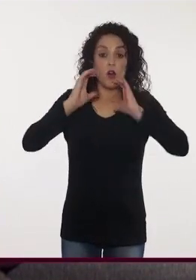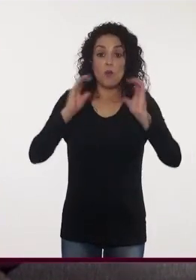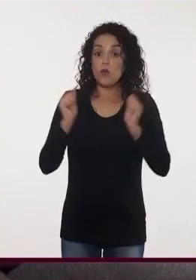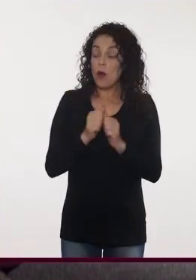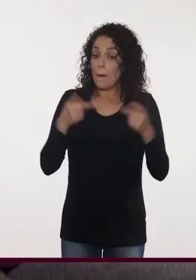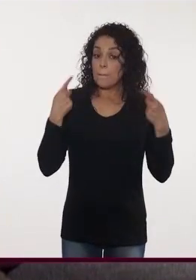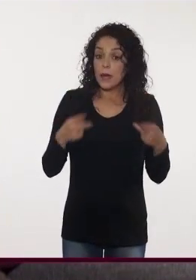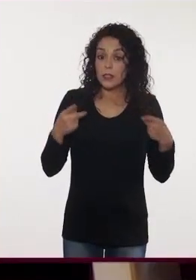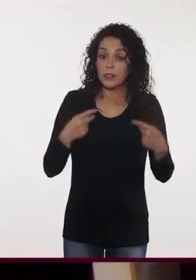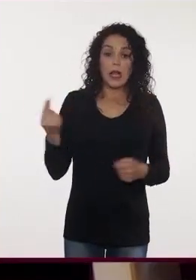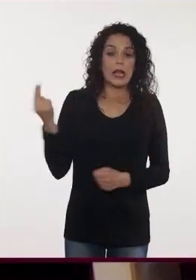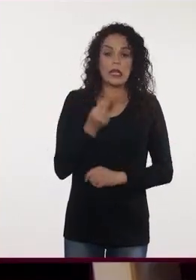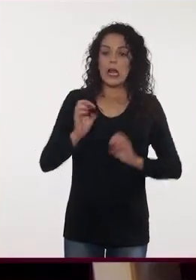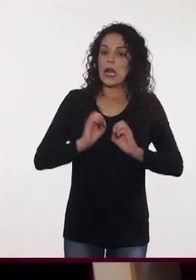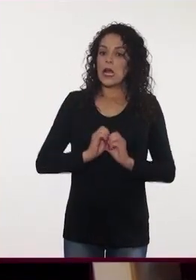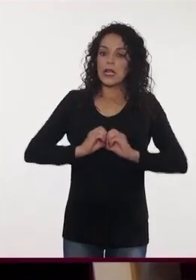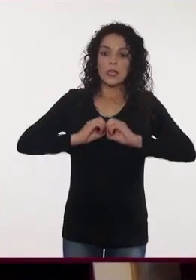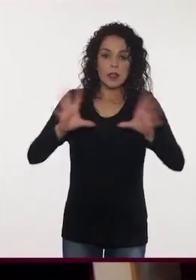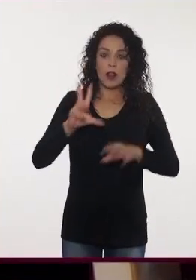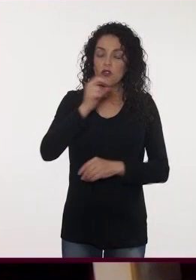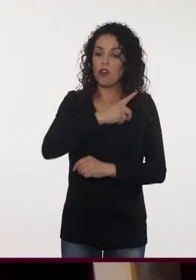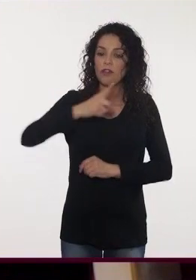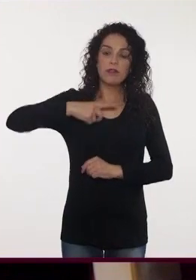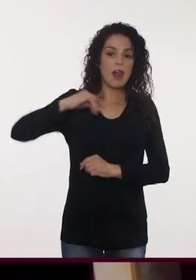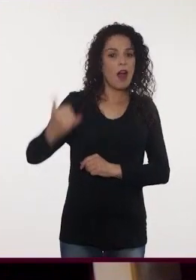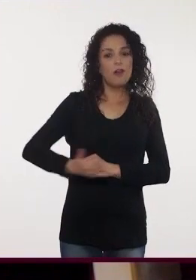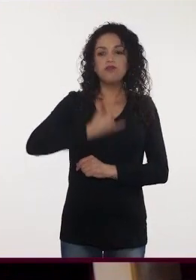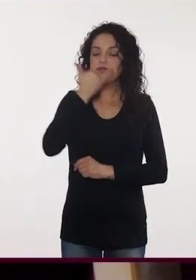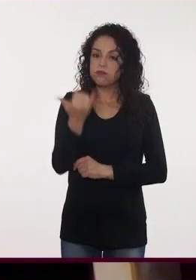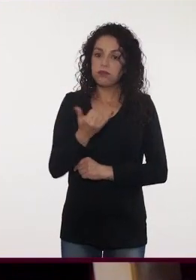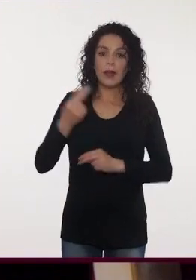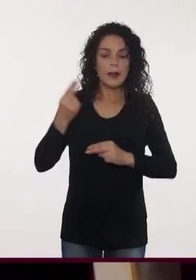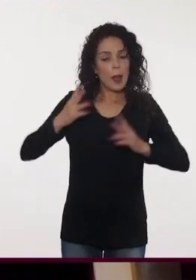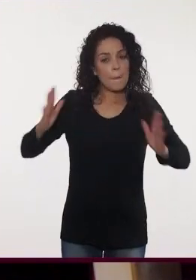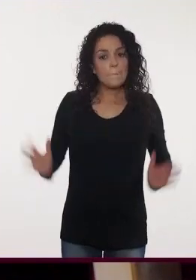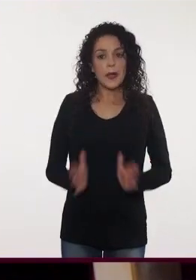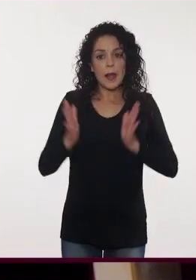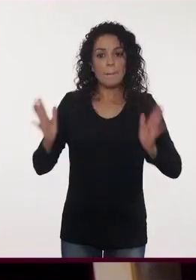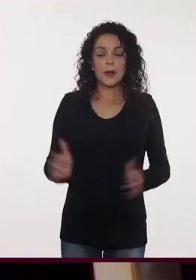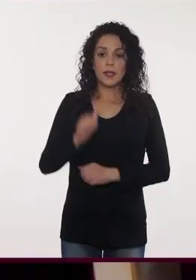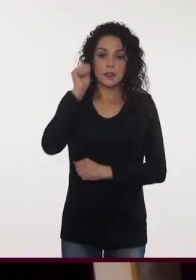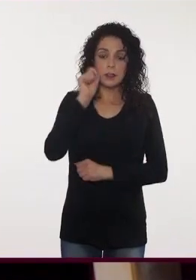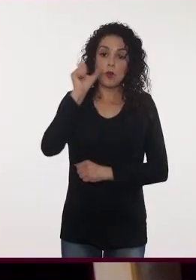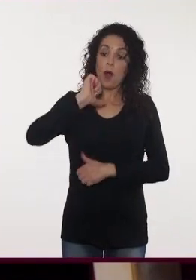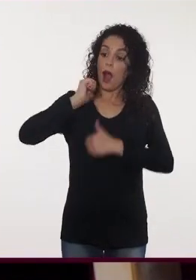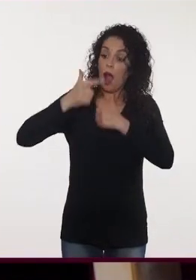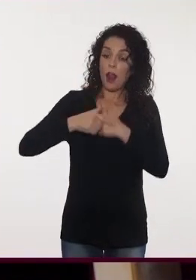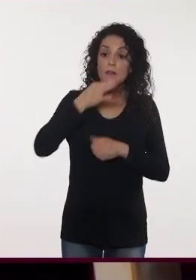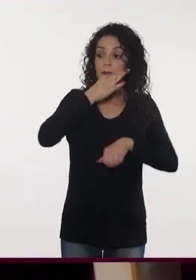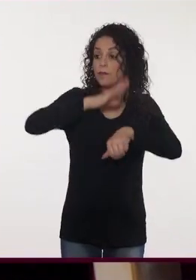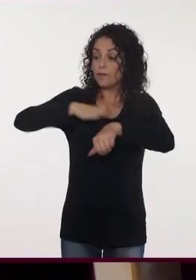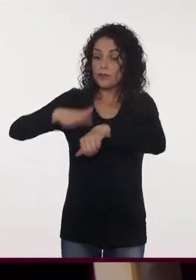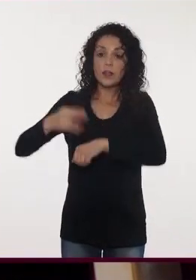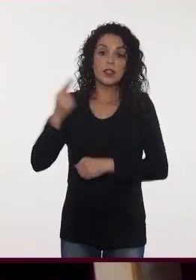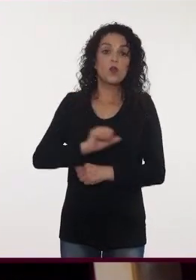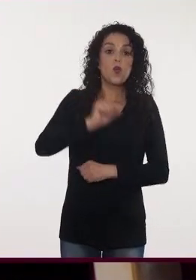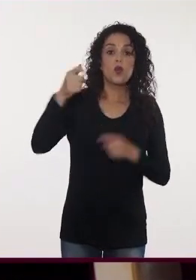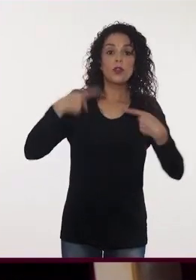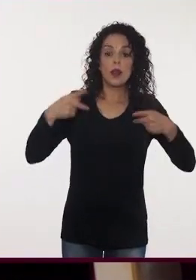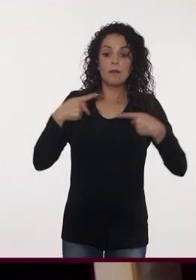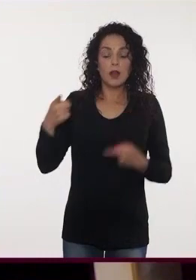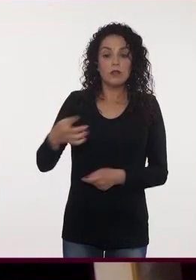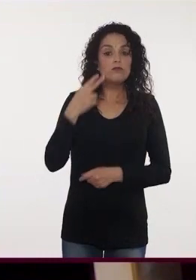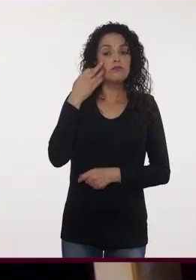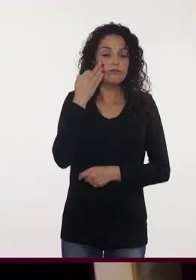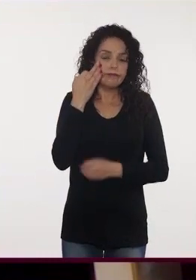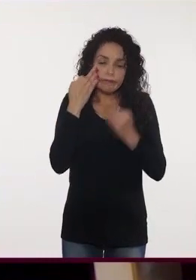personas sea clara, inequívoca y promover que siempre que se les comunique algo, haya otras personas presentes que